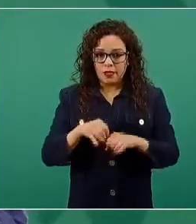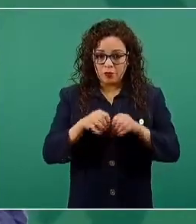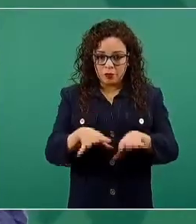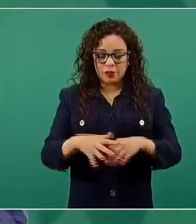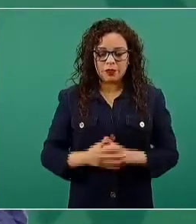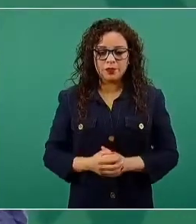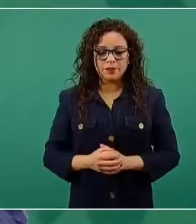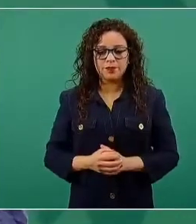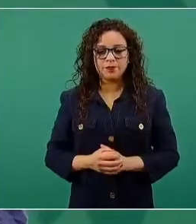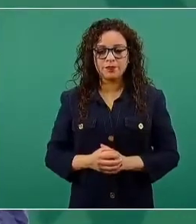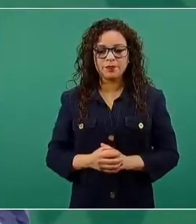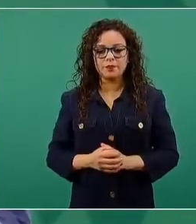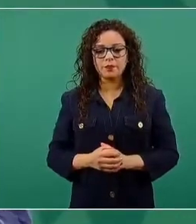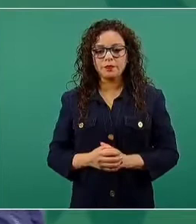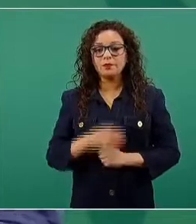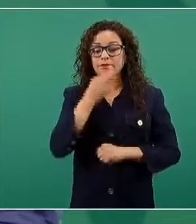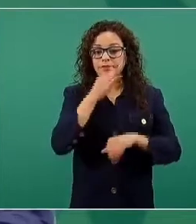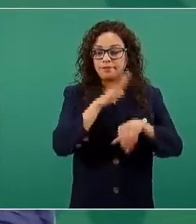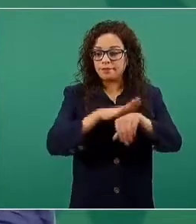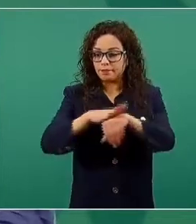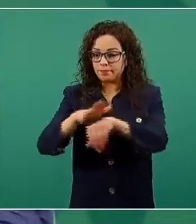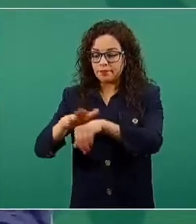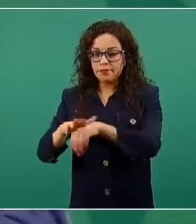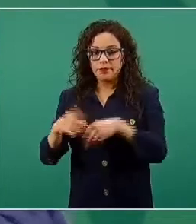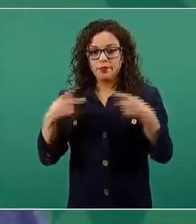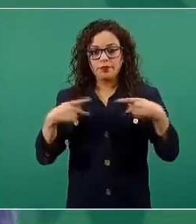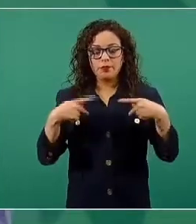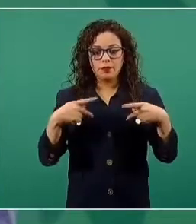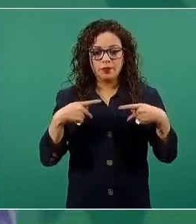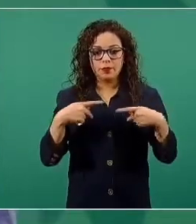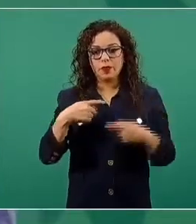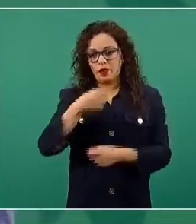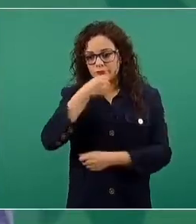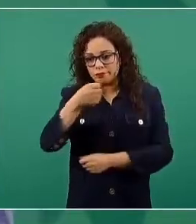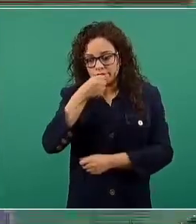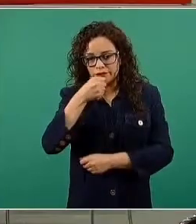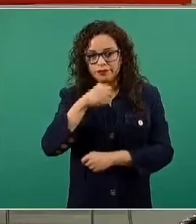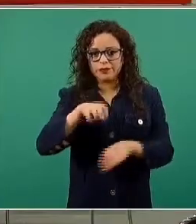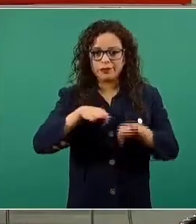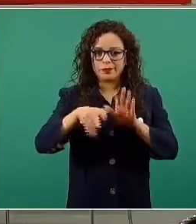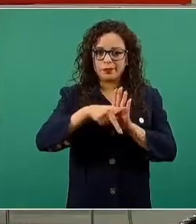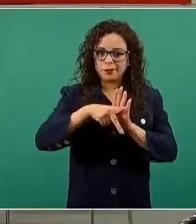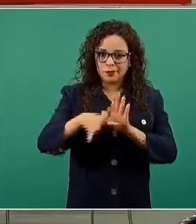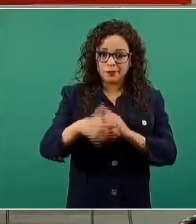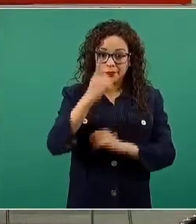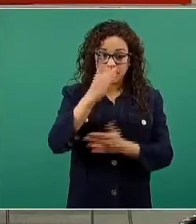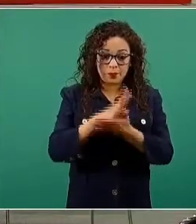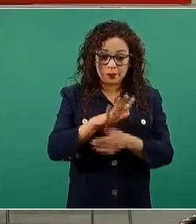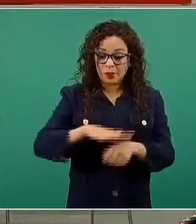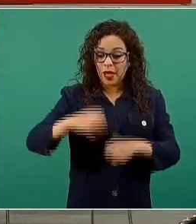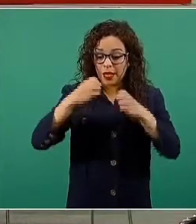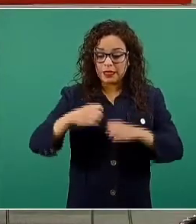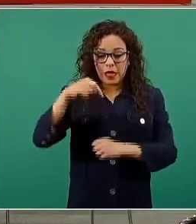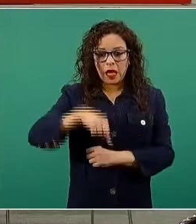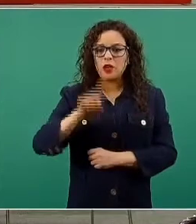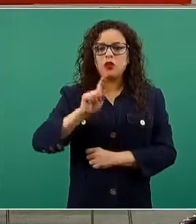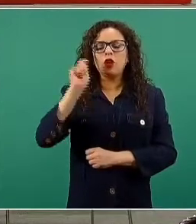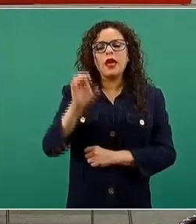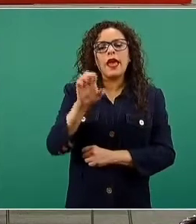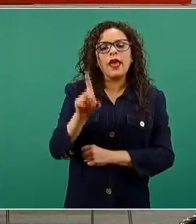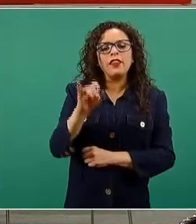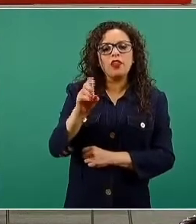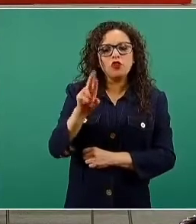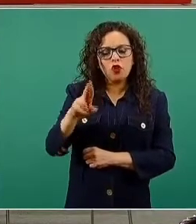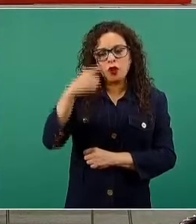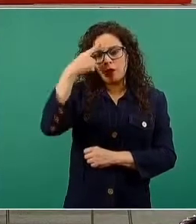personas comunicadoras, no solamente quienes nos acompañan aquí como reporteras y reporteros, sino también quienes son editoras, editores